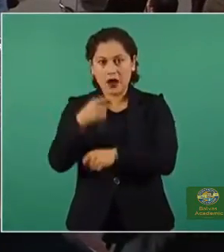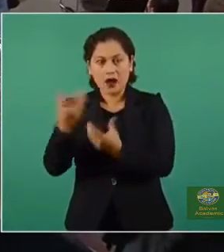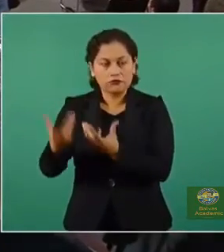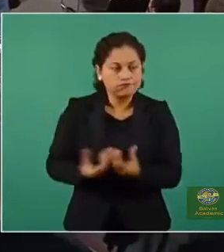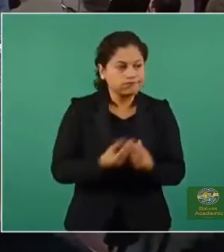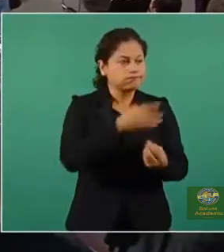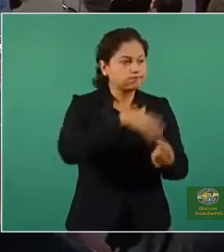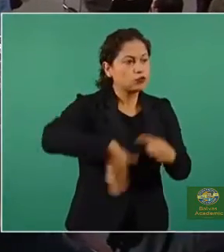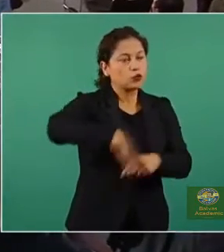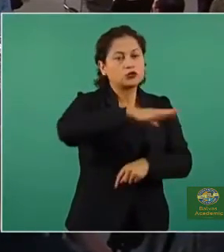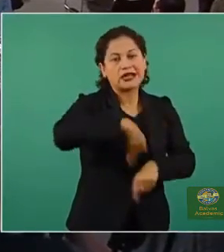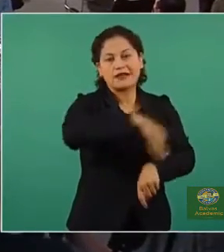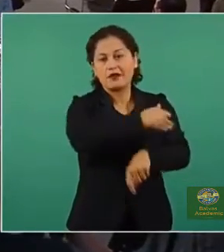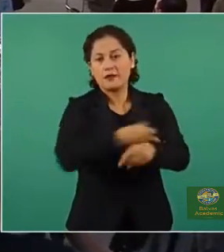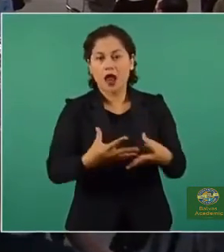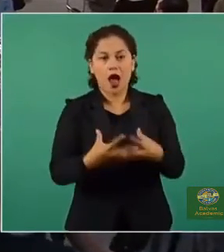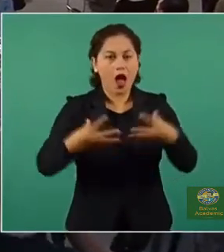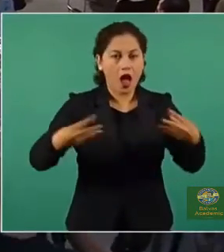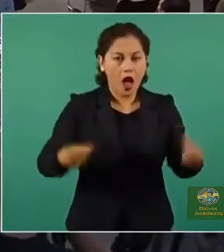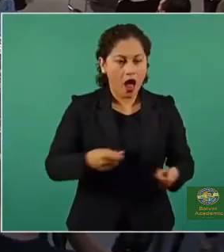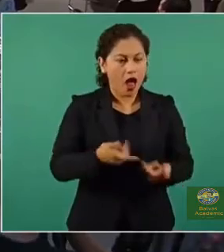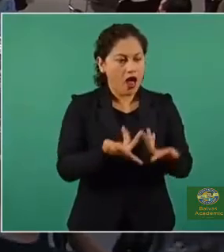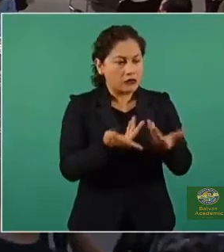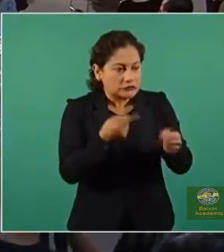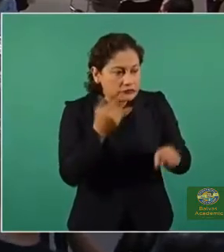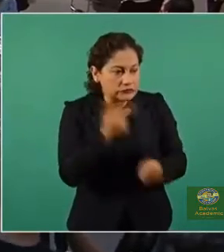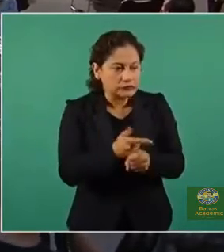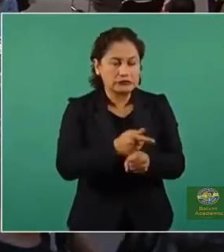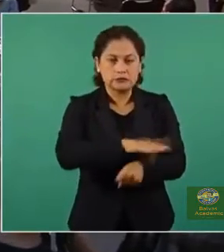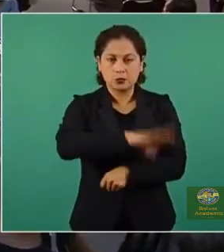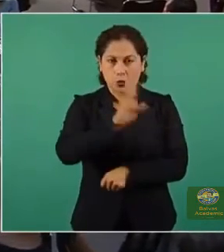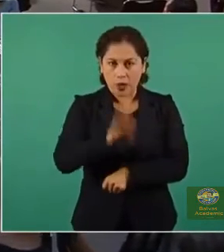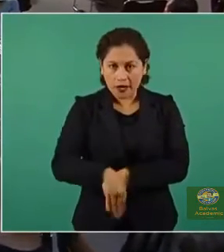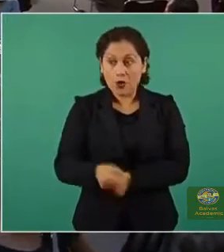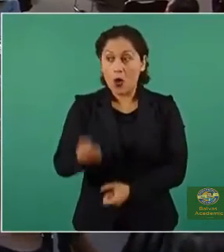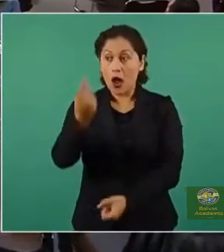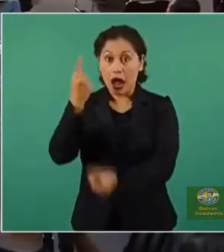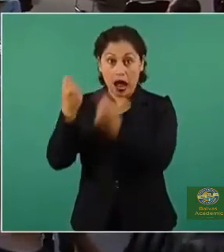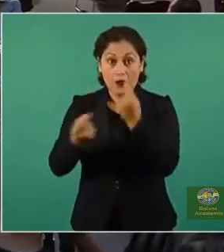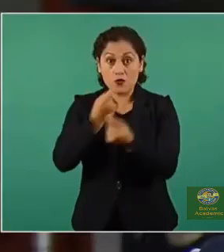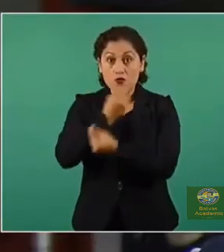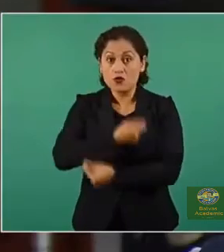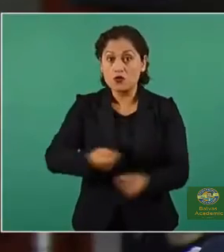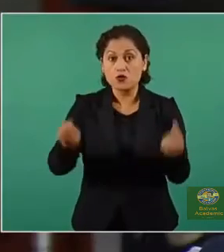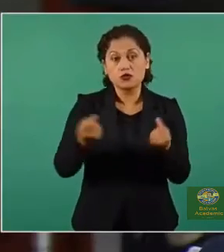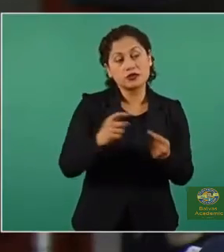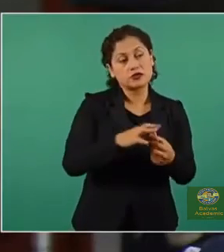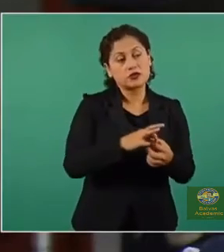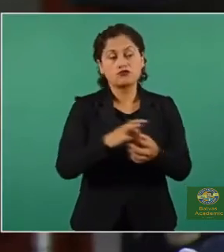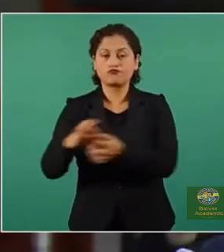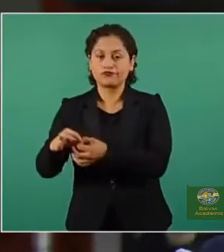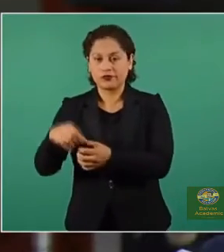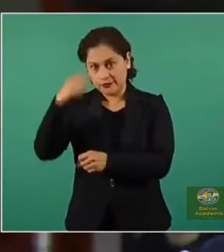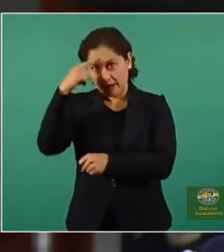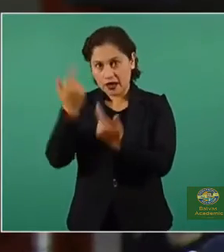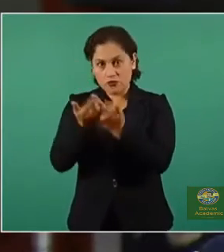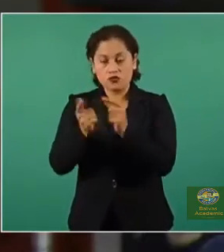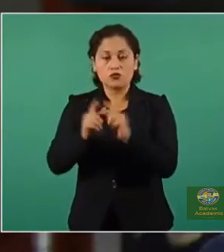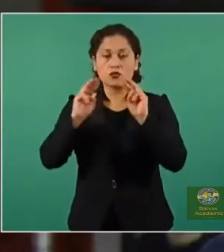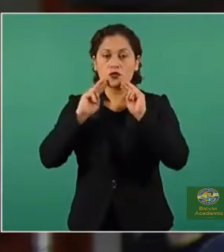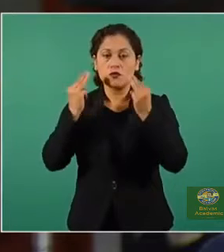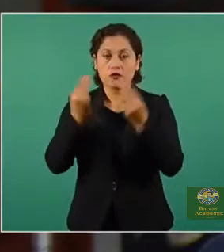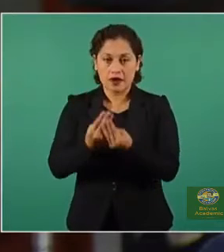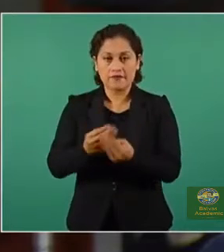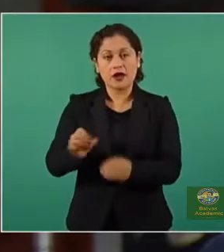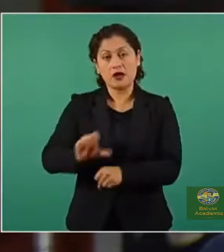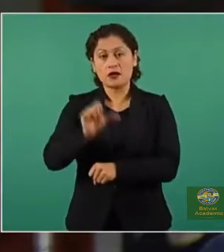clandestinas. Otros son reclutados por la delincuencia organizada y algunos más se convierten en policías comunitarios para enfrentar a otros